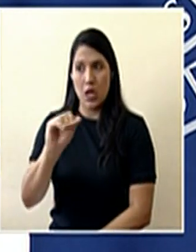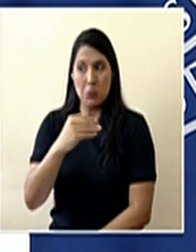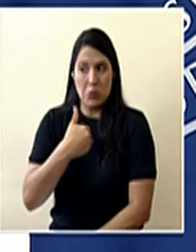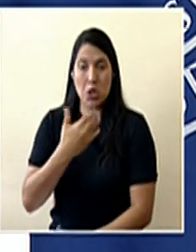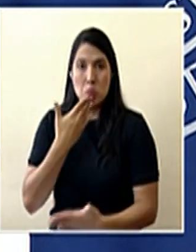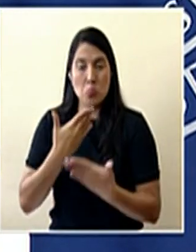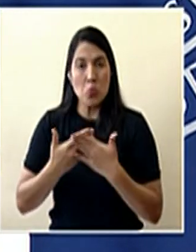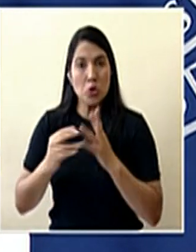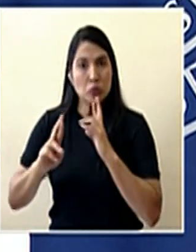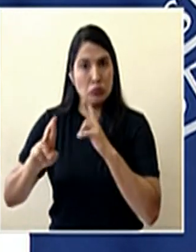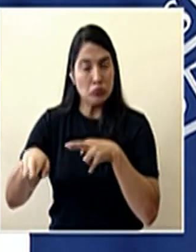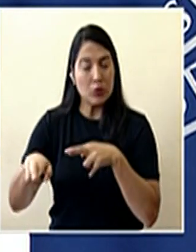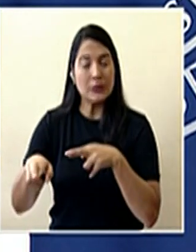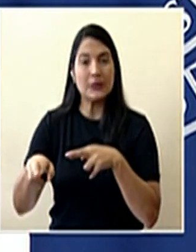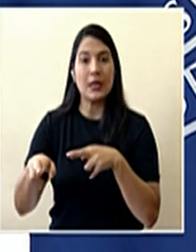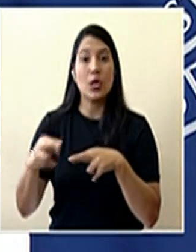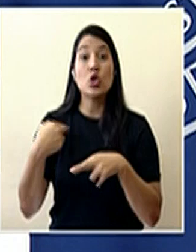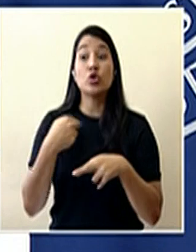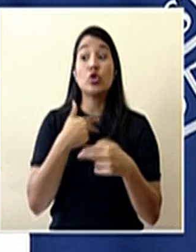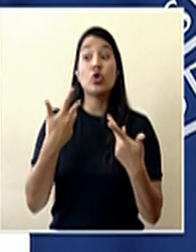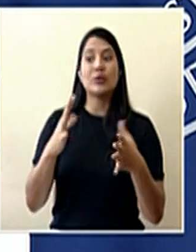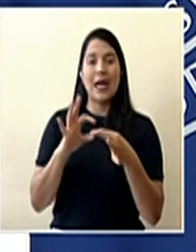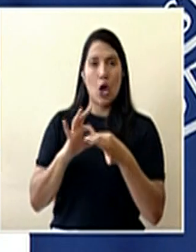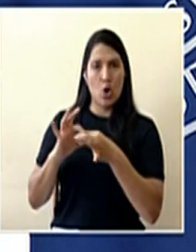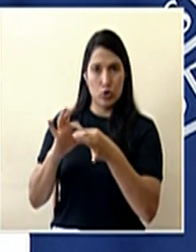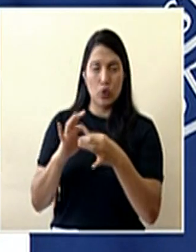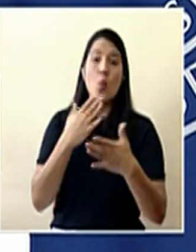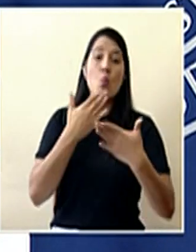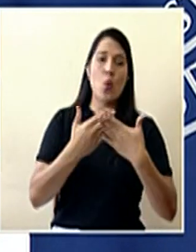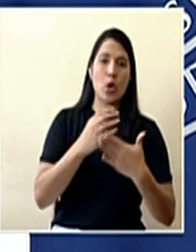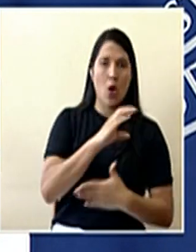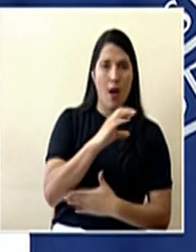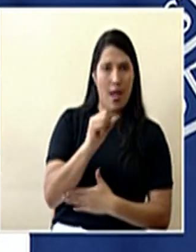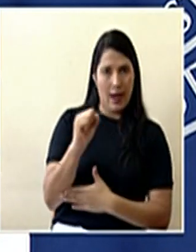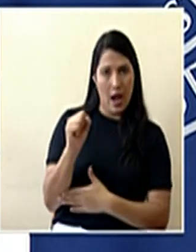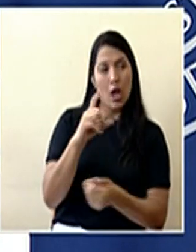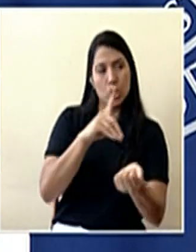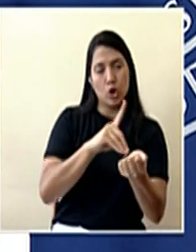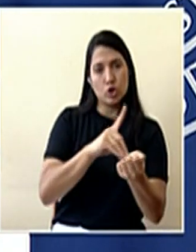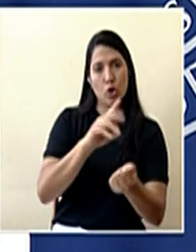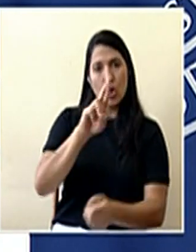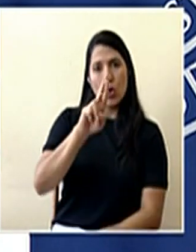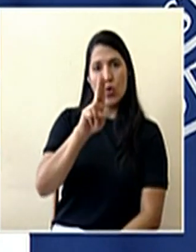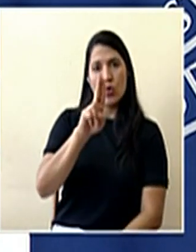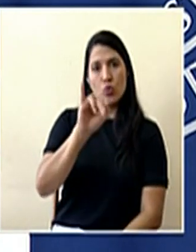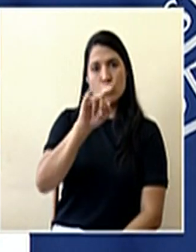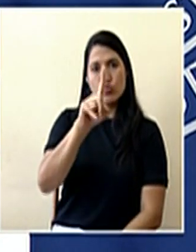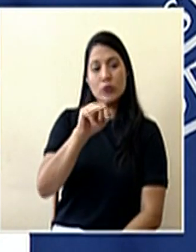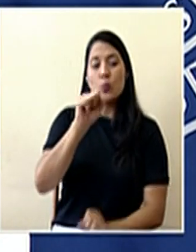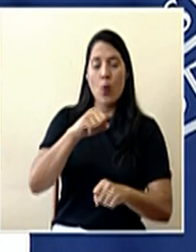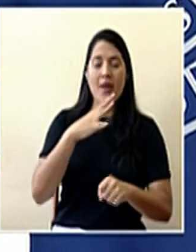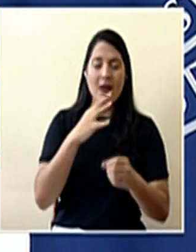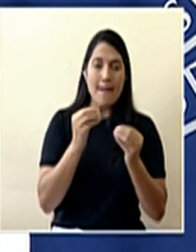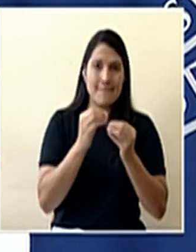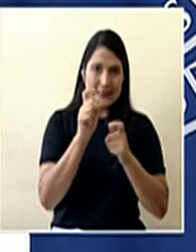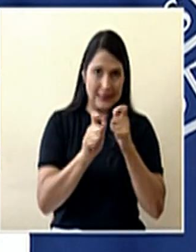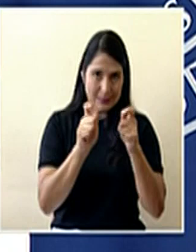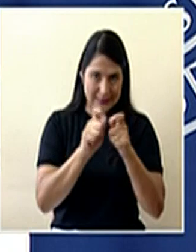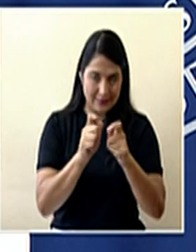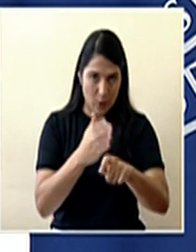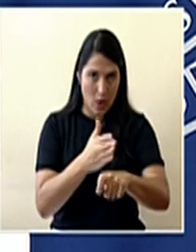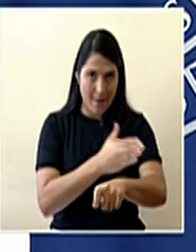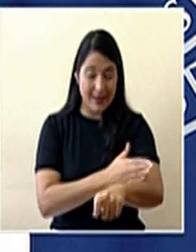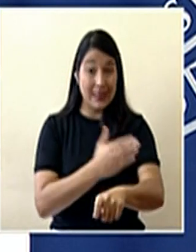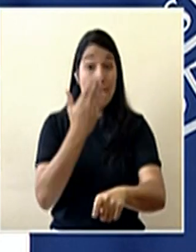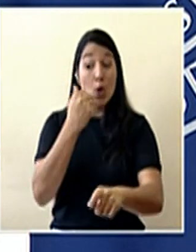prometedores. Ahí ya hemos hecho la coordinación. Bueno, la caja más bien el doctor Mario Ruiz puede referirse a cómo va avanzando específicamente, porque con